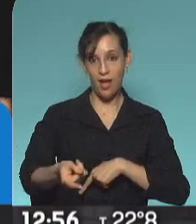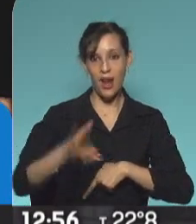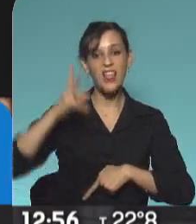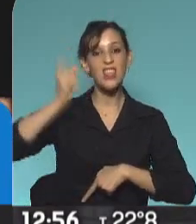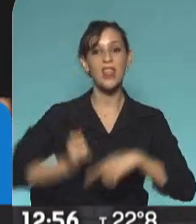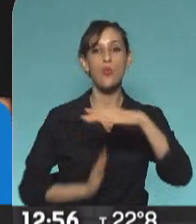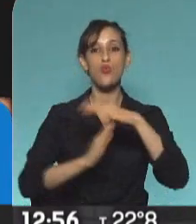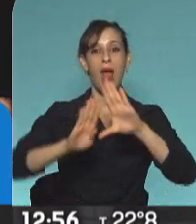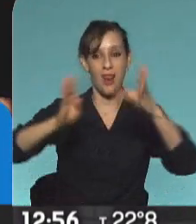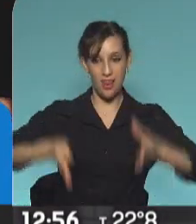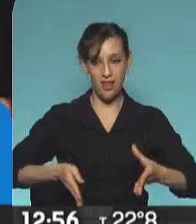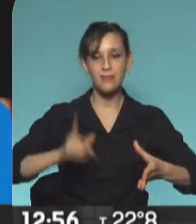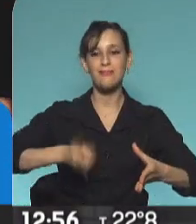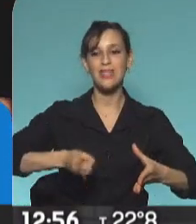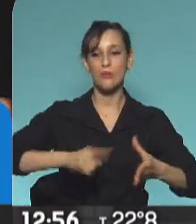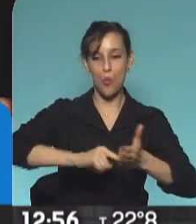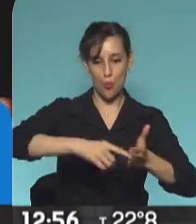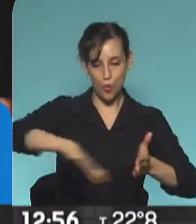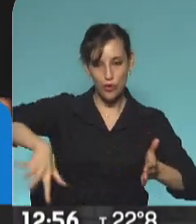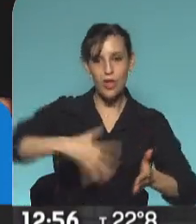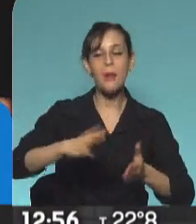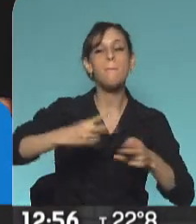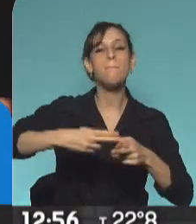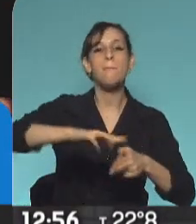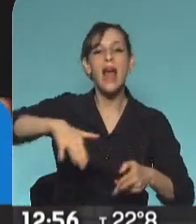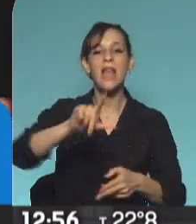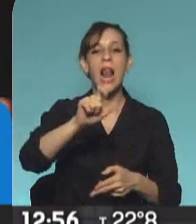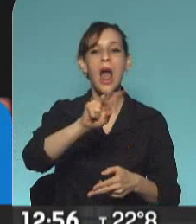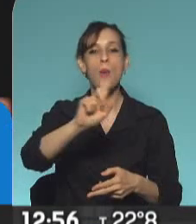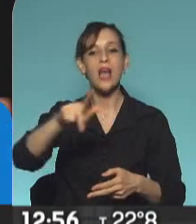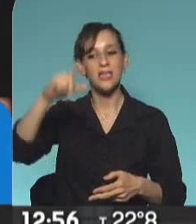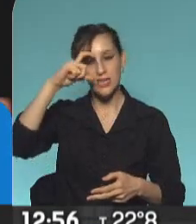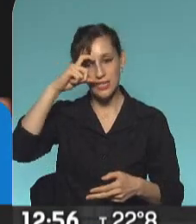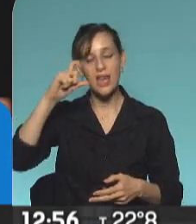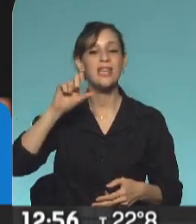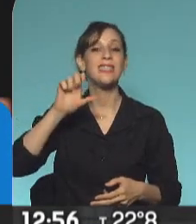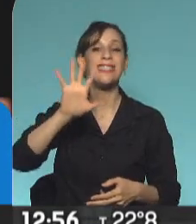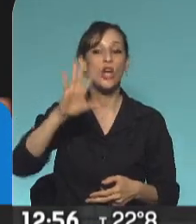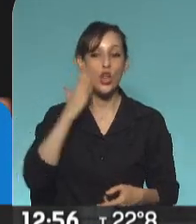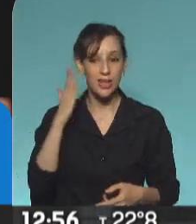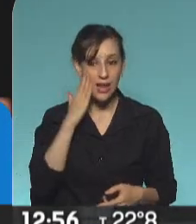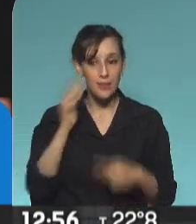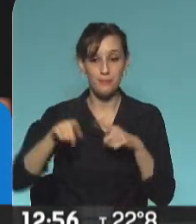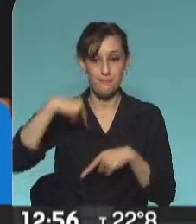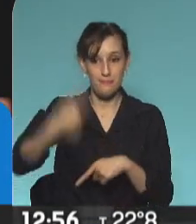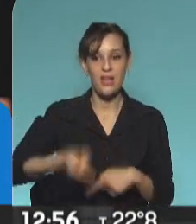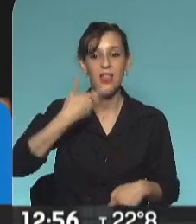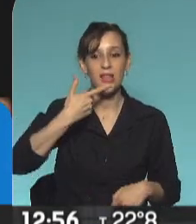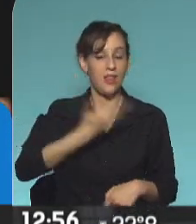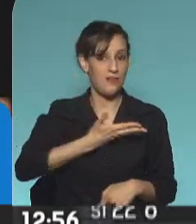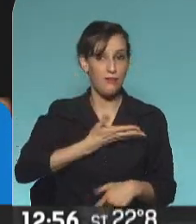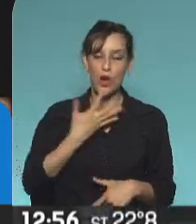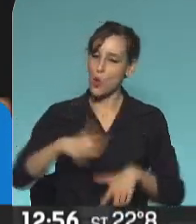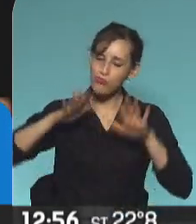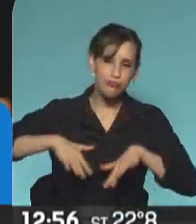de todo el país a cancio de buenos aires es en la plaza lavalle a las 17 horas 17 de febrero período de justicia para pero hasta de femicidio